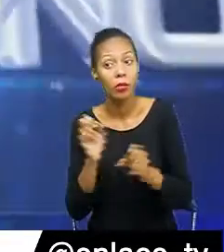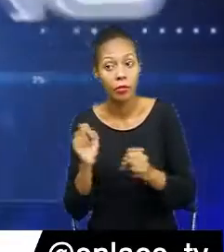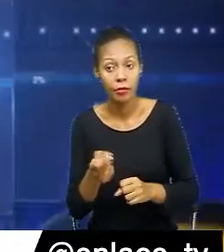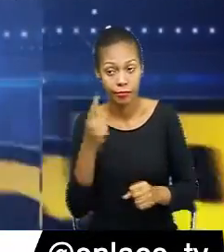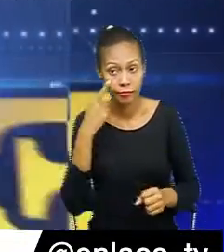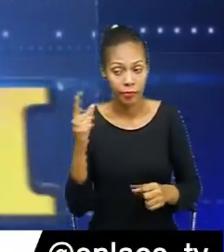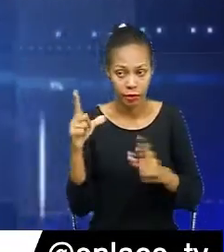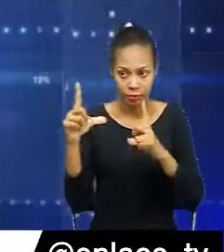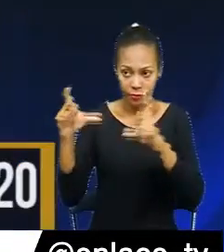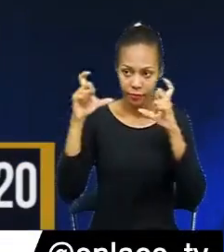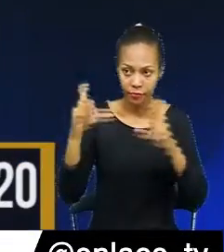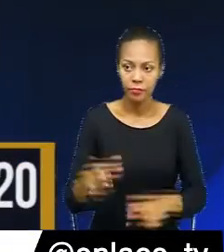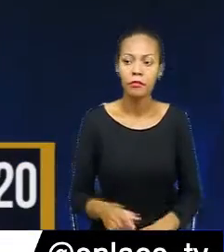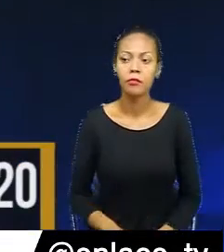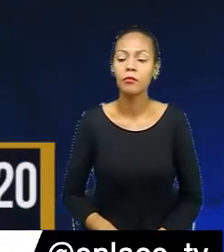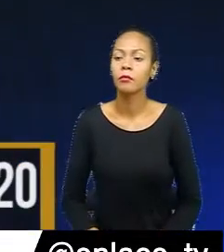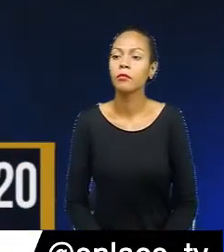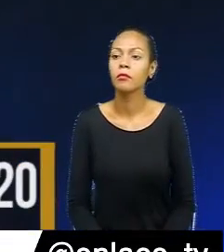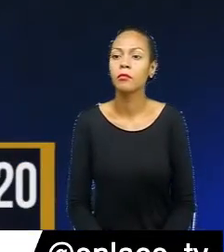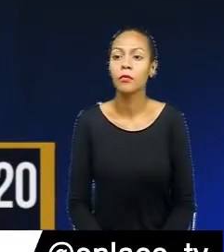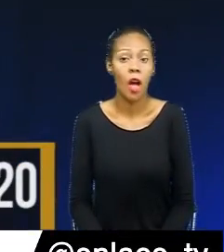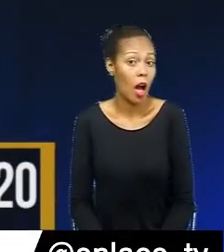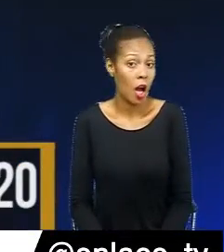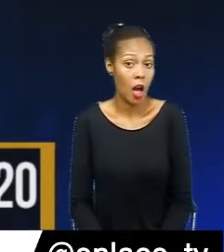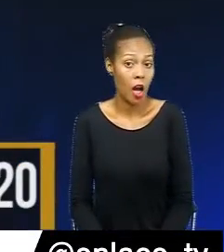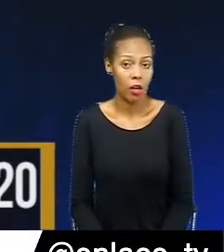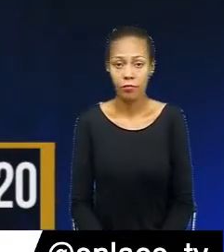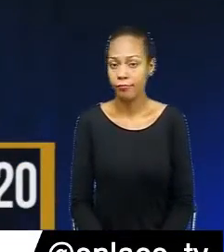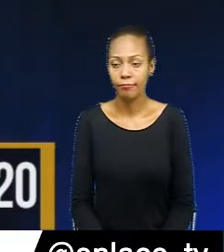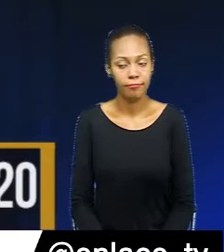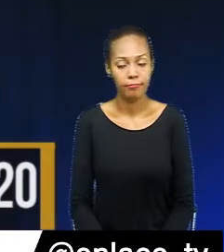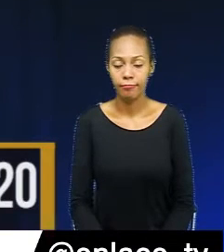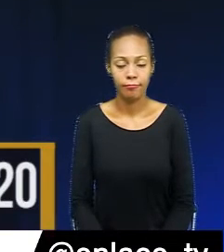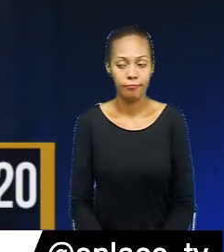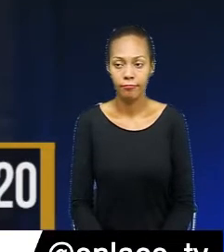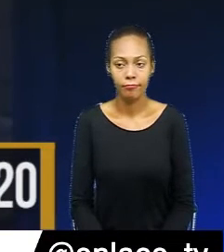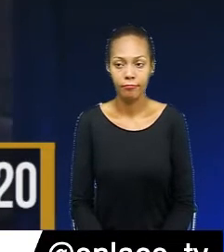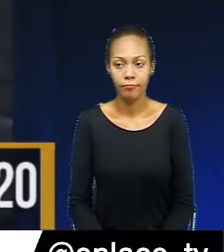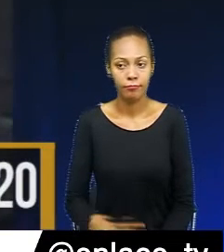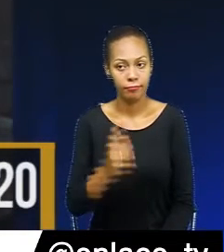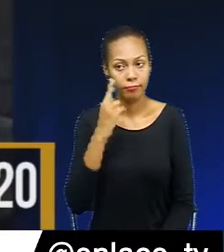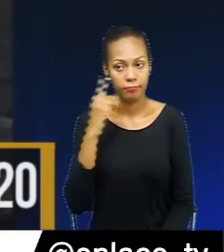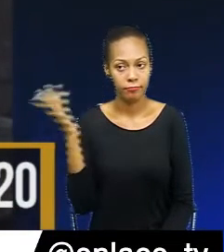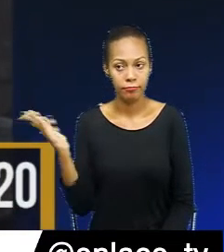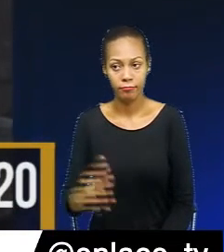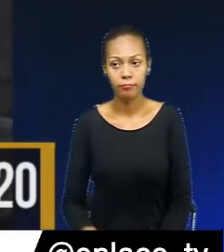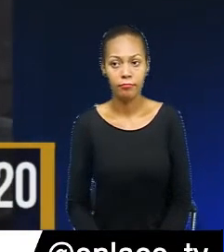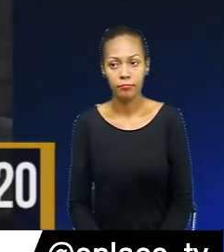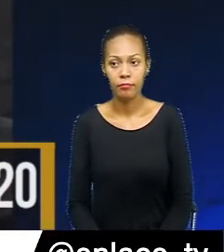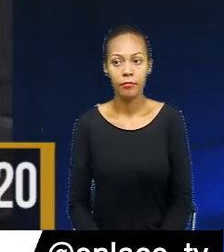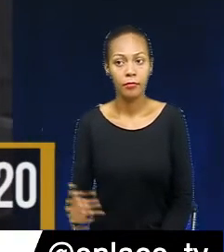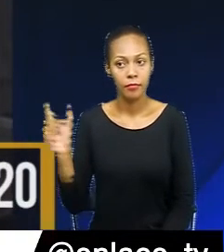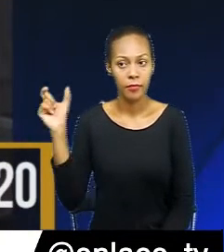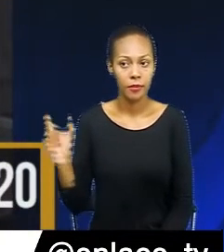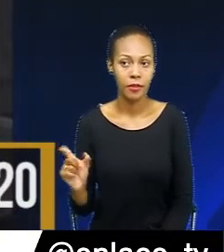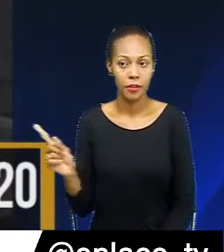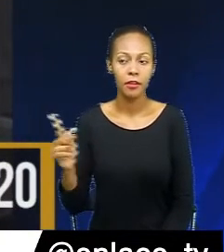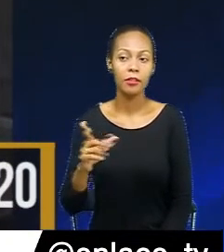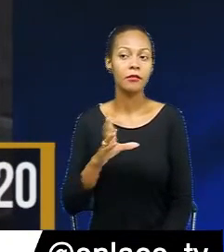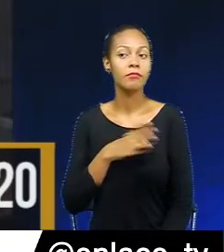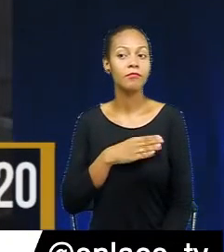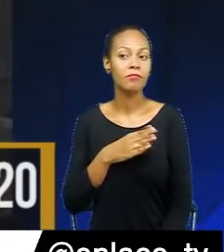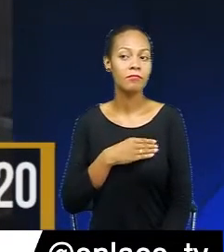ciudad. Pero no solo ella desafía a su motocicleta. ¿Qué tal el orgullo de este ciudadano al posar en